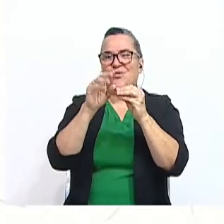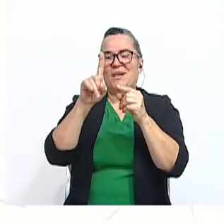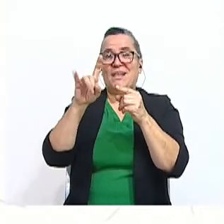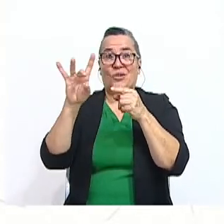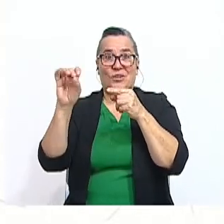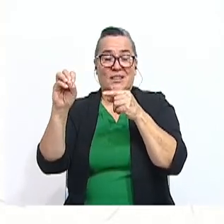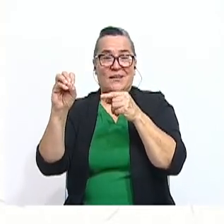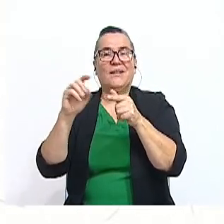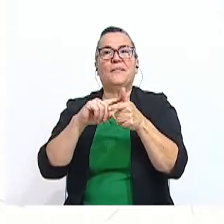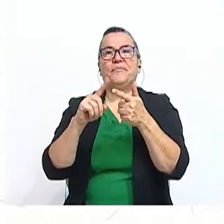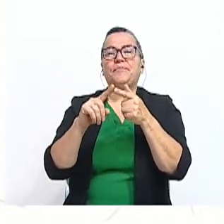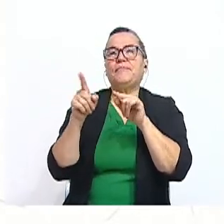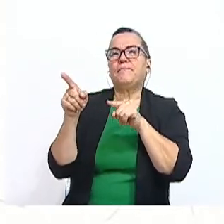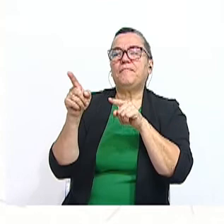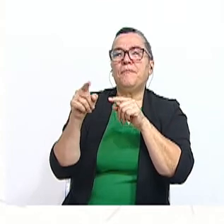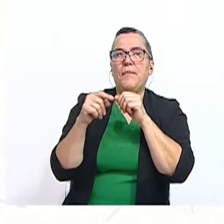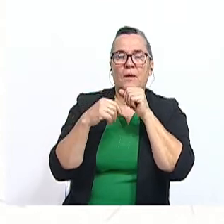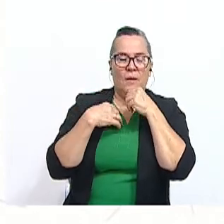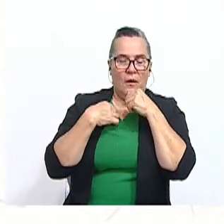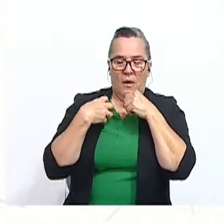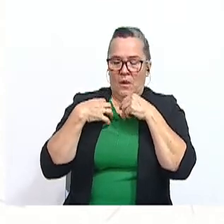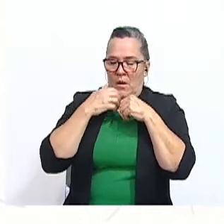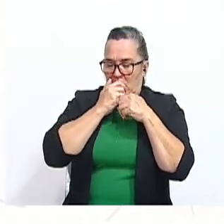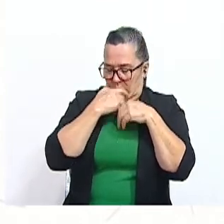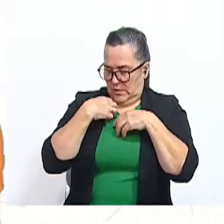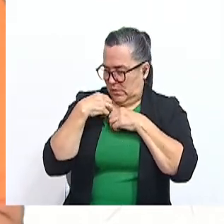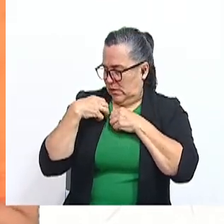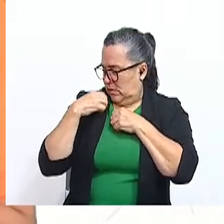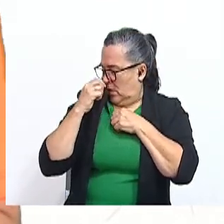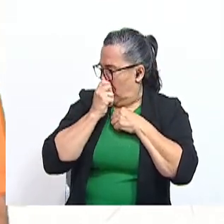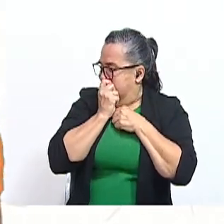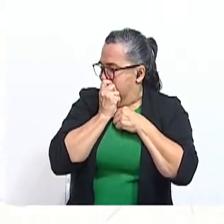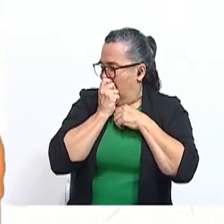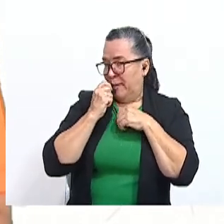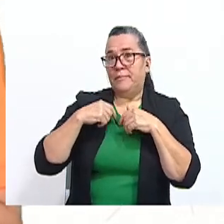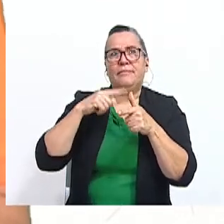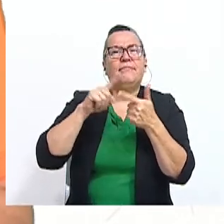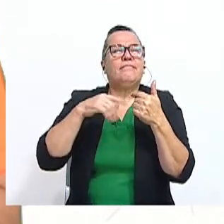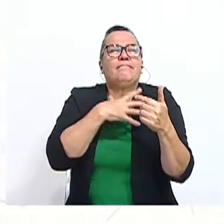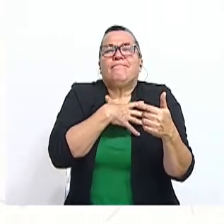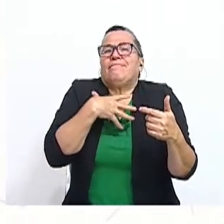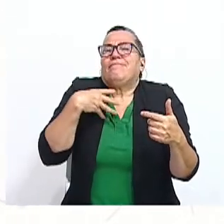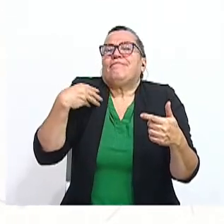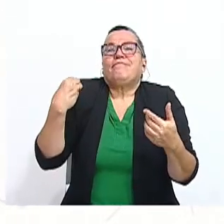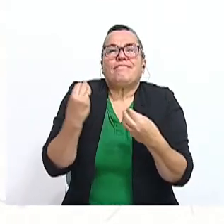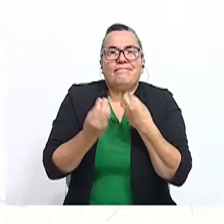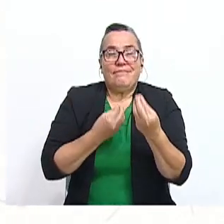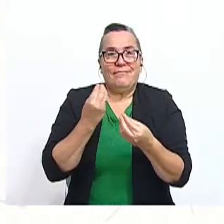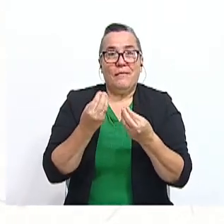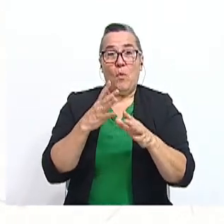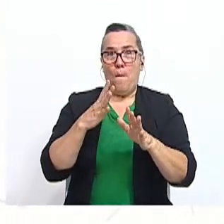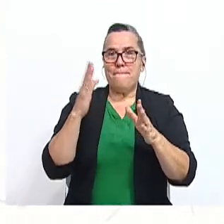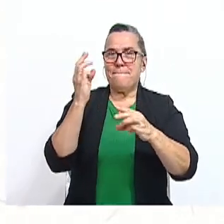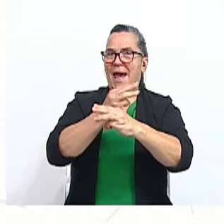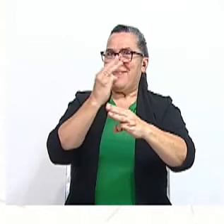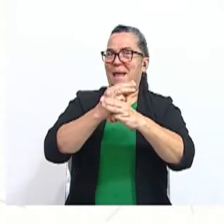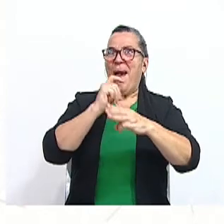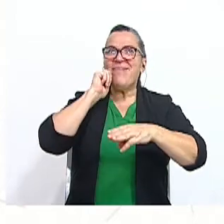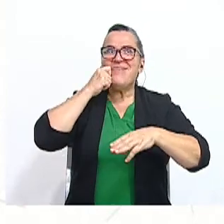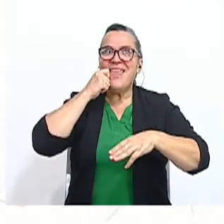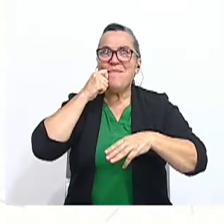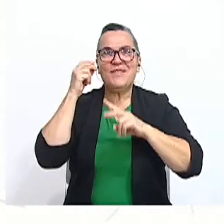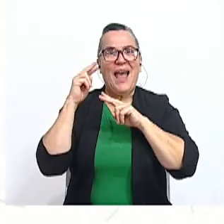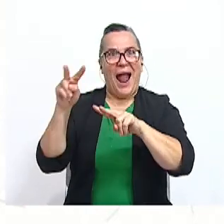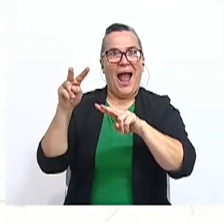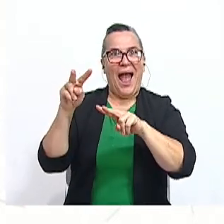esto. Bueno, ahora nos toca lo que es una parte que nos encanta, que es nuestro Matematips. Y para eso tenemos